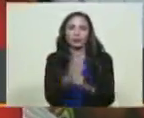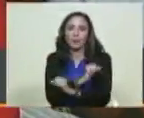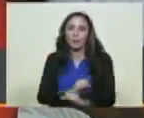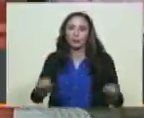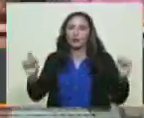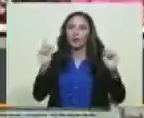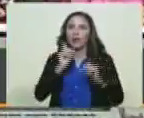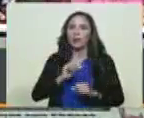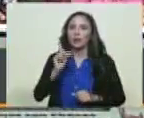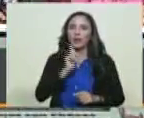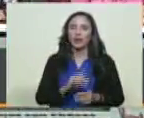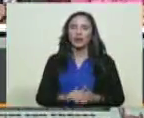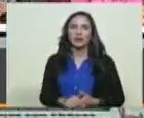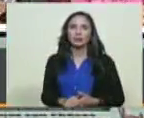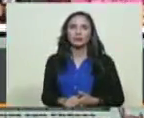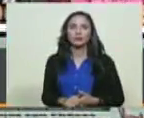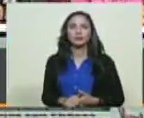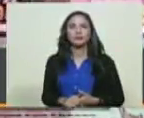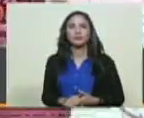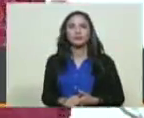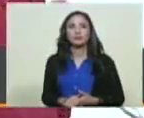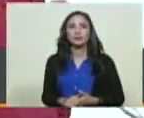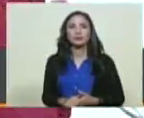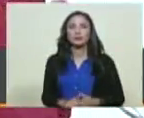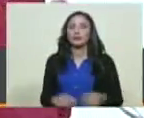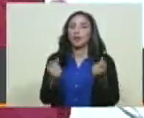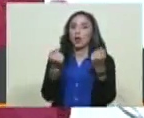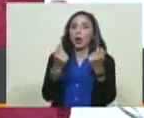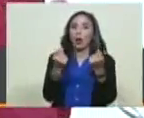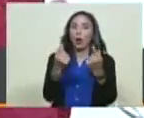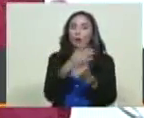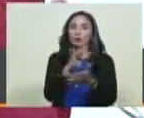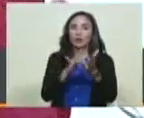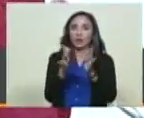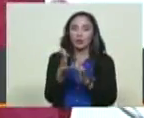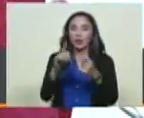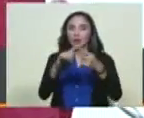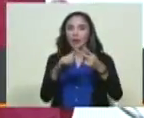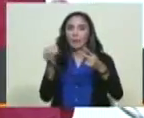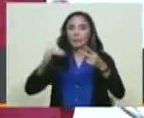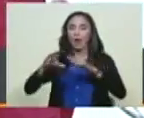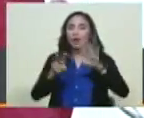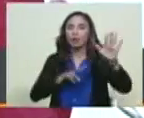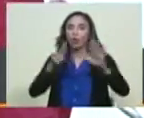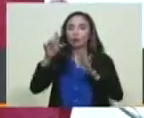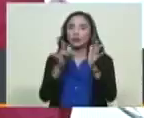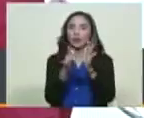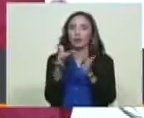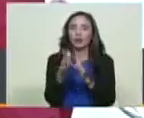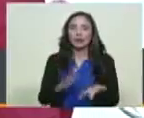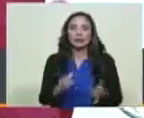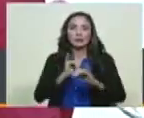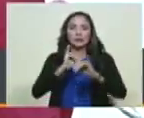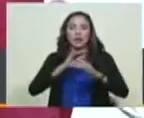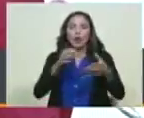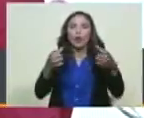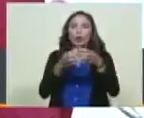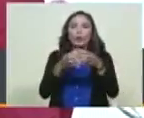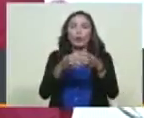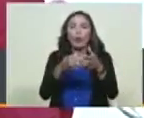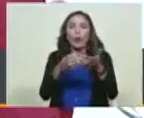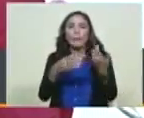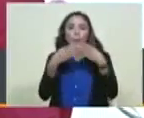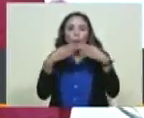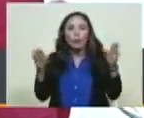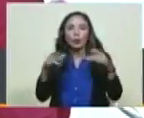el 11 de abril el 12 de abril destituyeron todos los poderes públicos aquí en